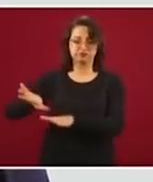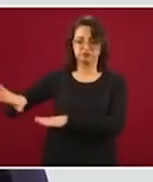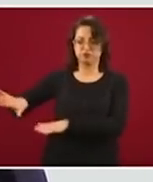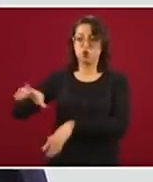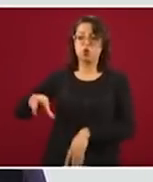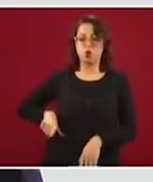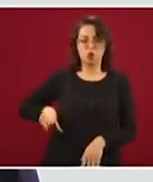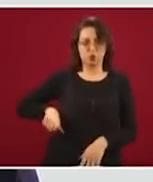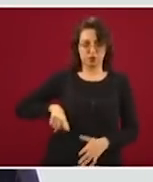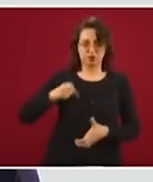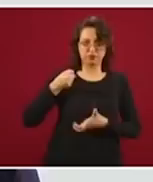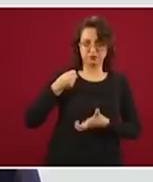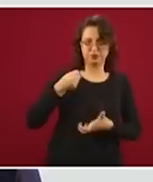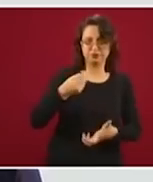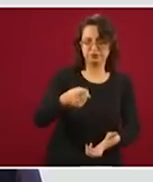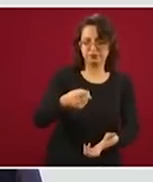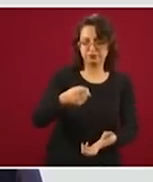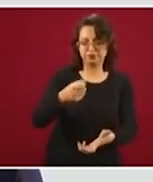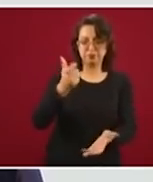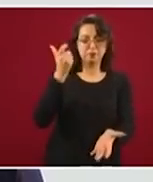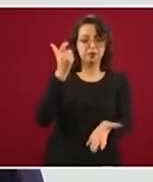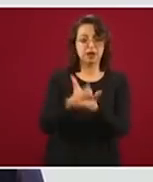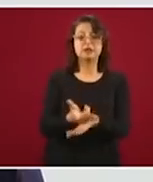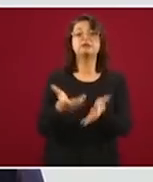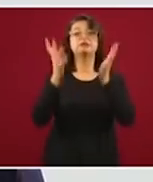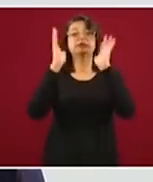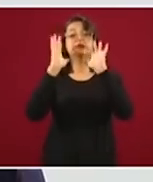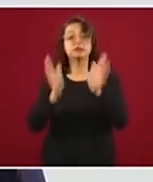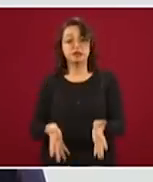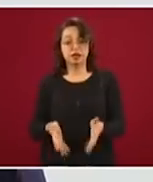Sí, a partir de ya.